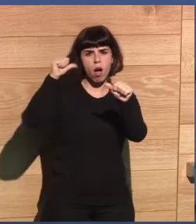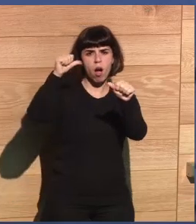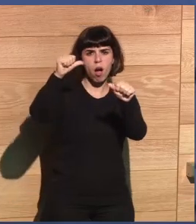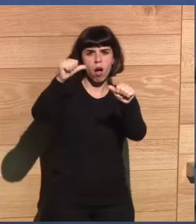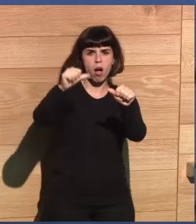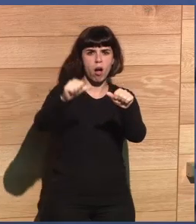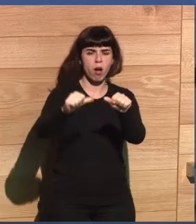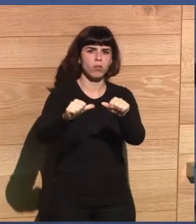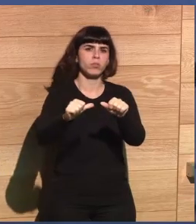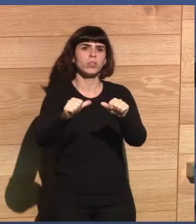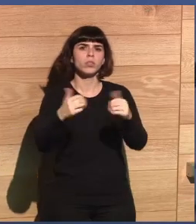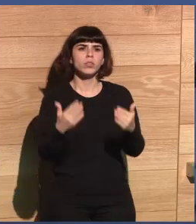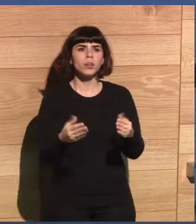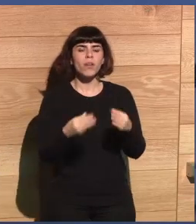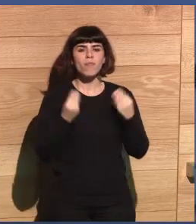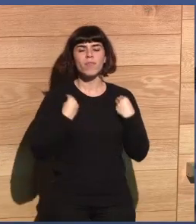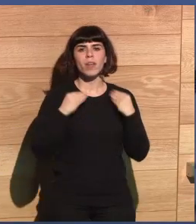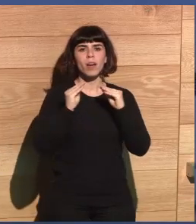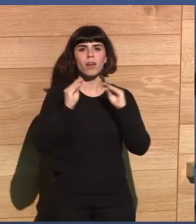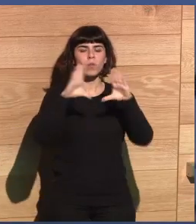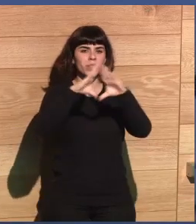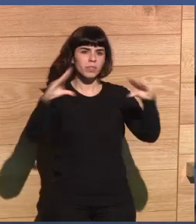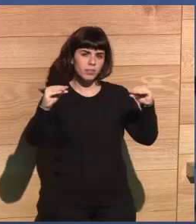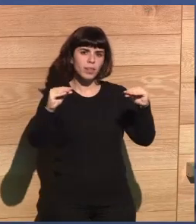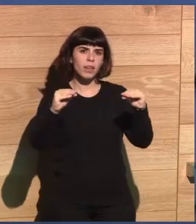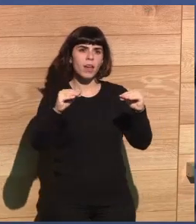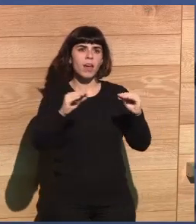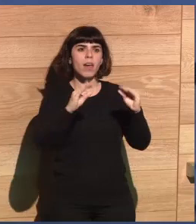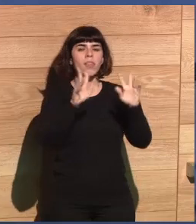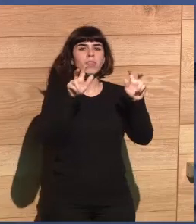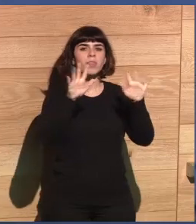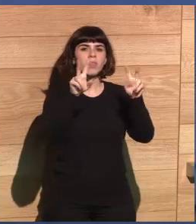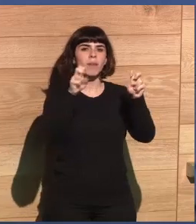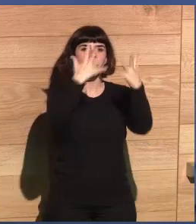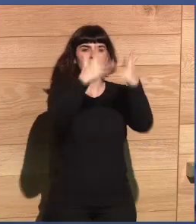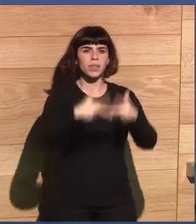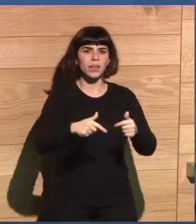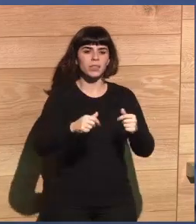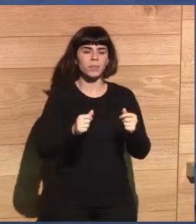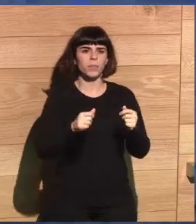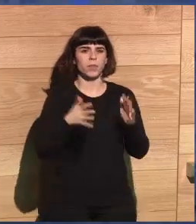universitaria, desarrolló e inspiró muchas de las teorías más importantes de este campo de las matemáticas.